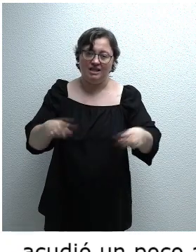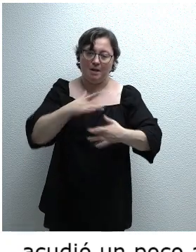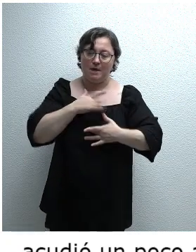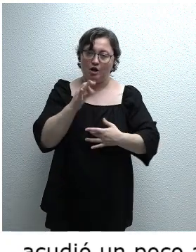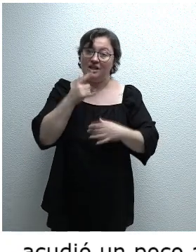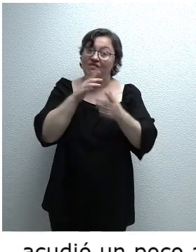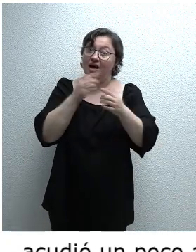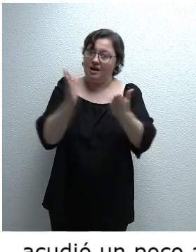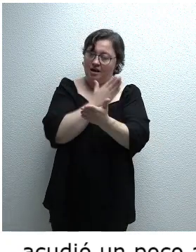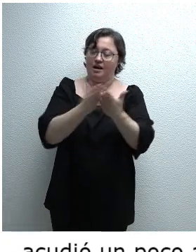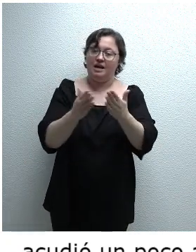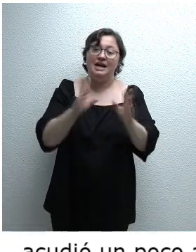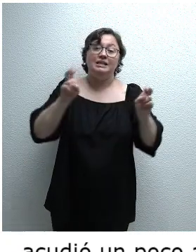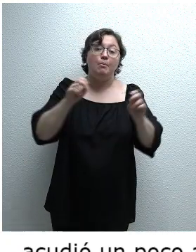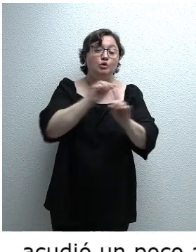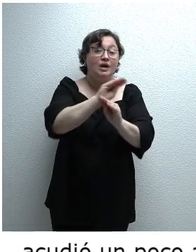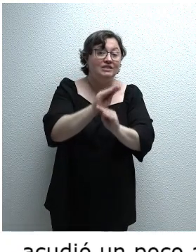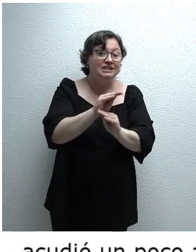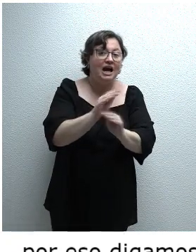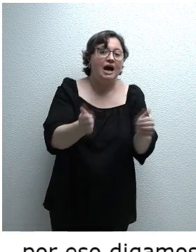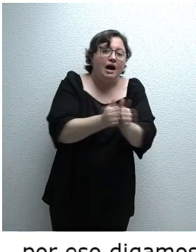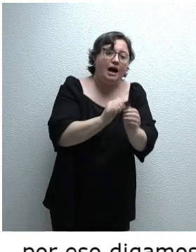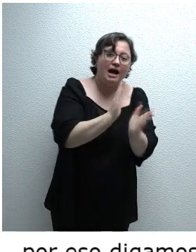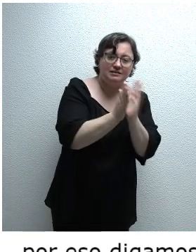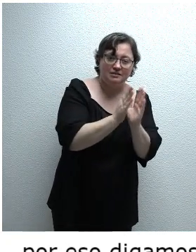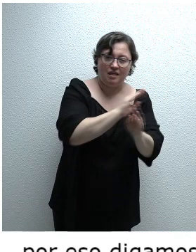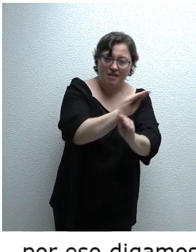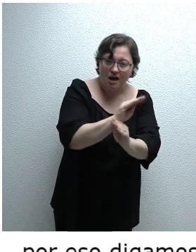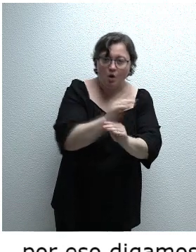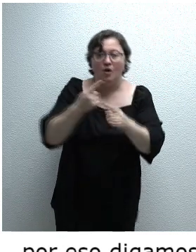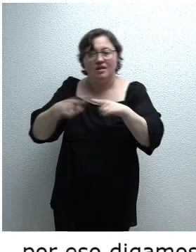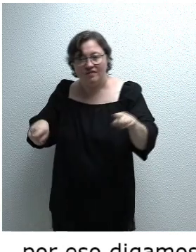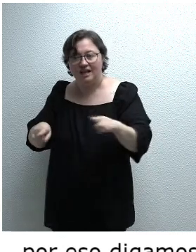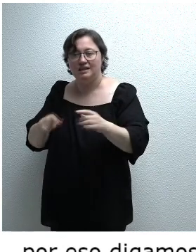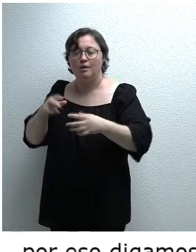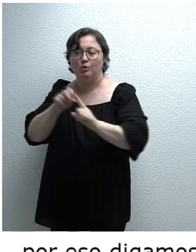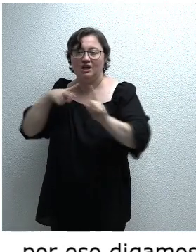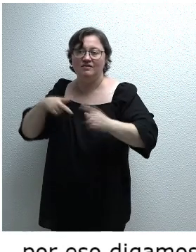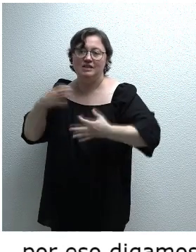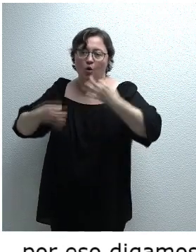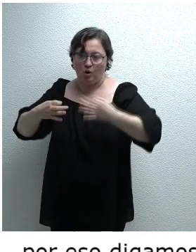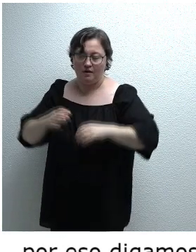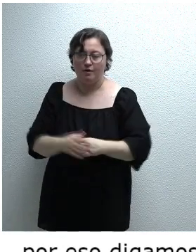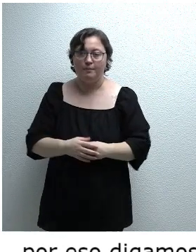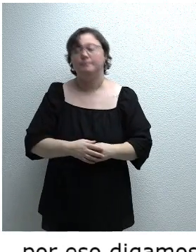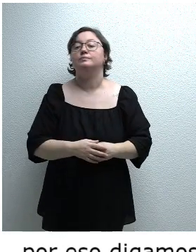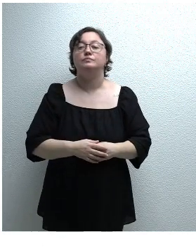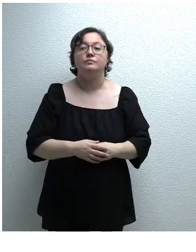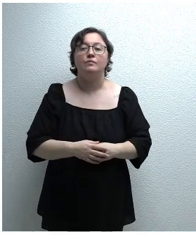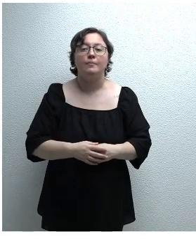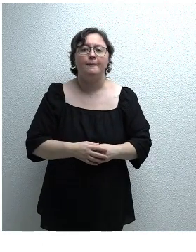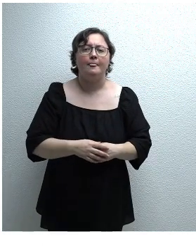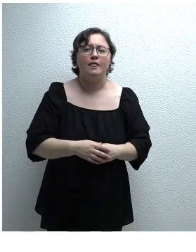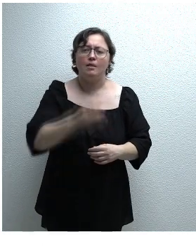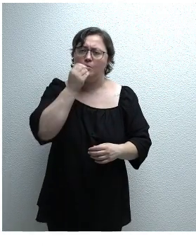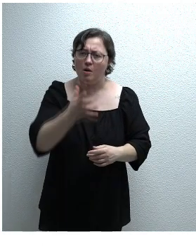de distinguir entre el tema asistencial y el tema jurídico de actuación con trascendencia jurídica. Muy bien, Federico, pero hay una